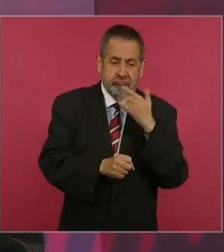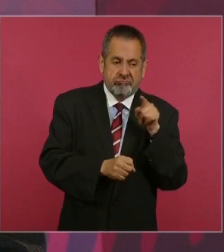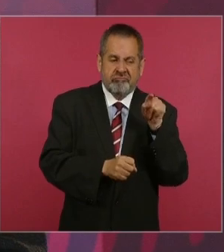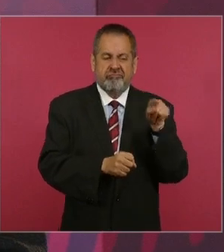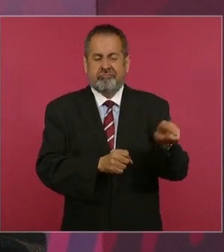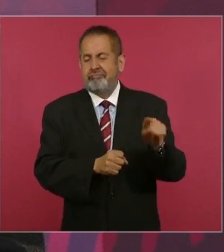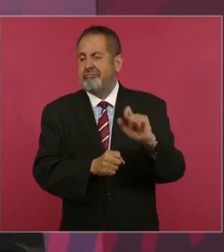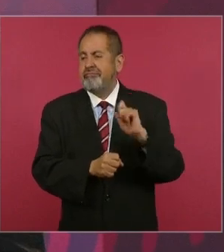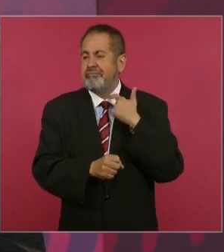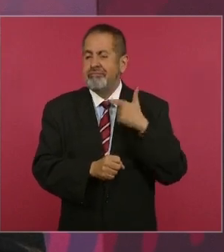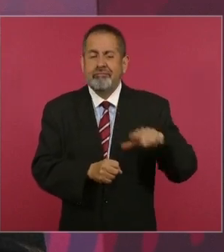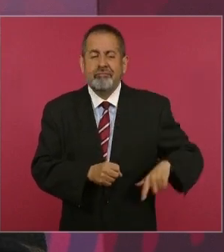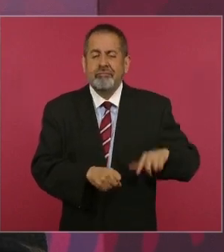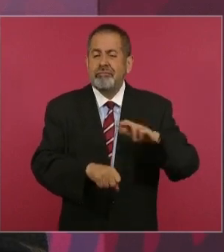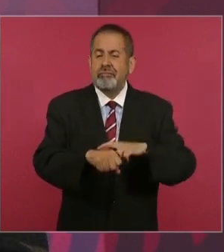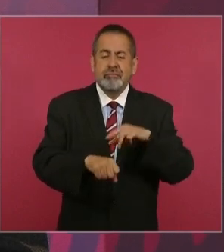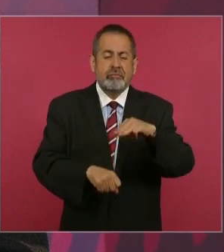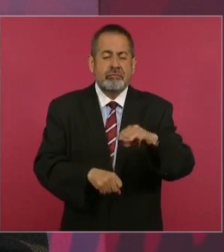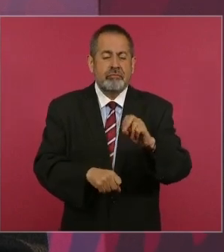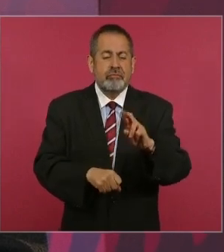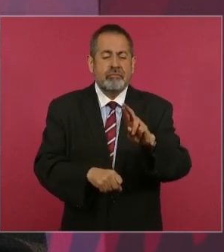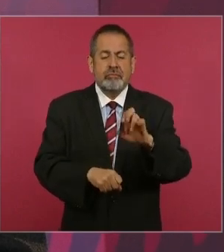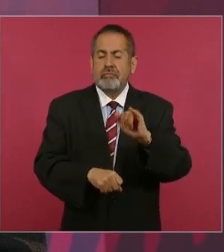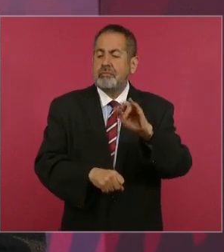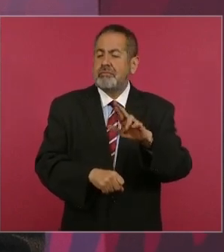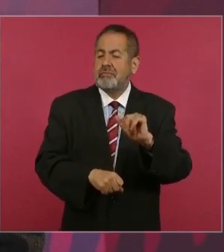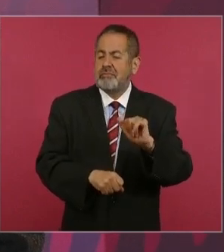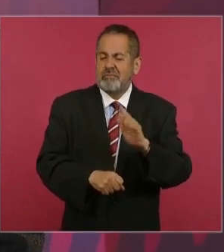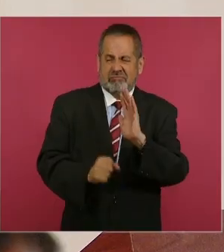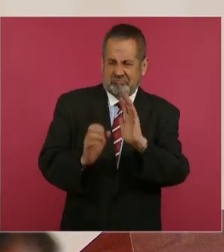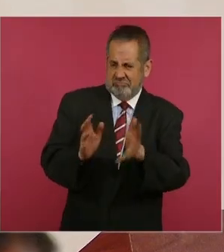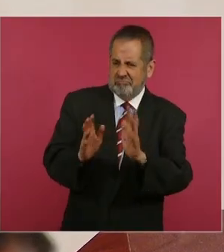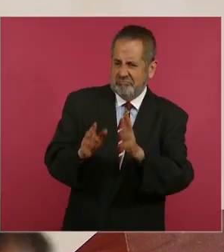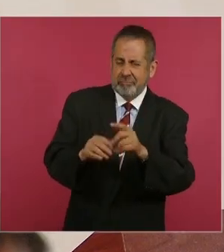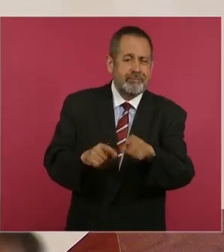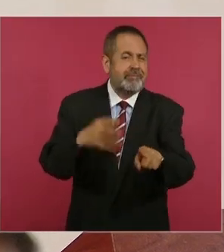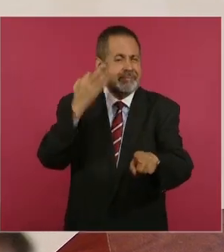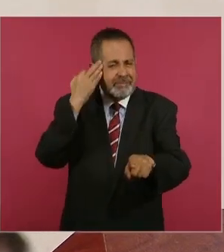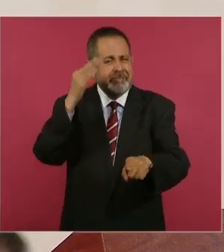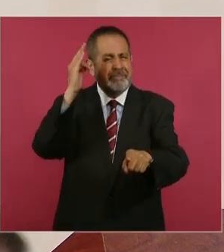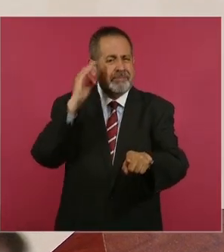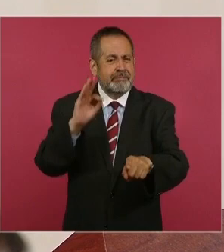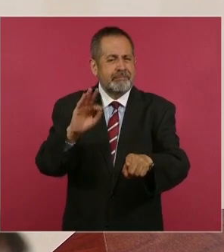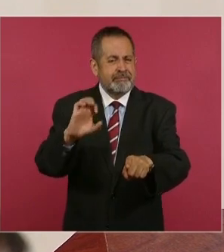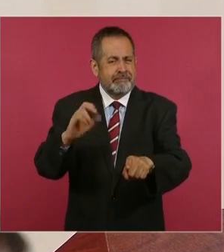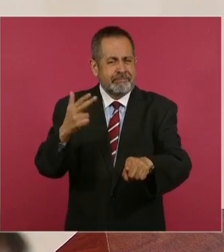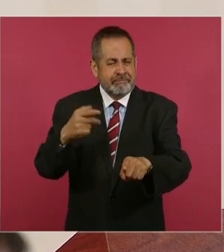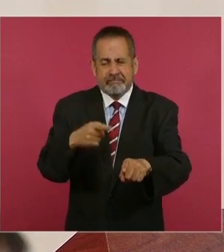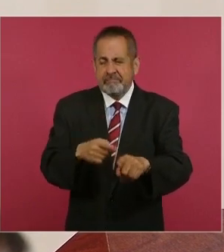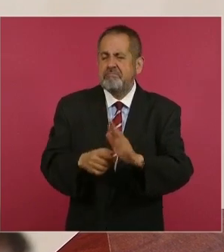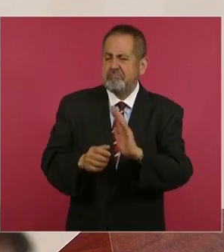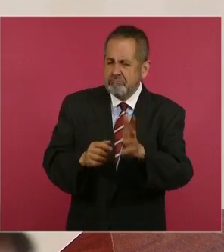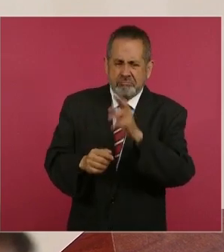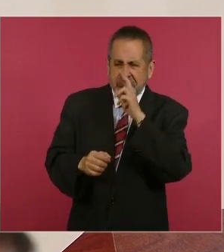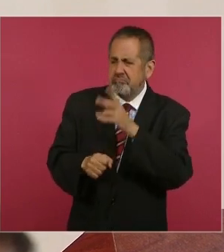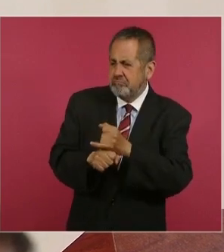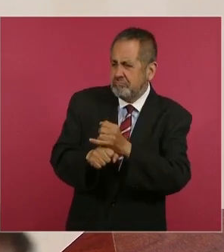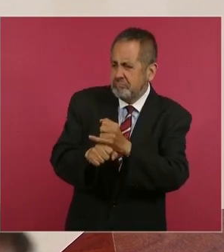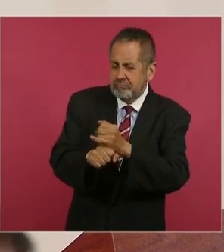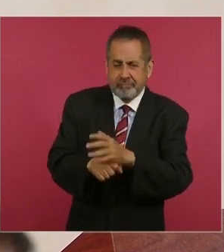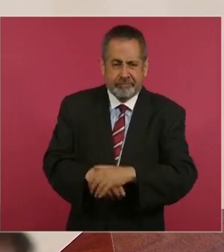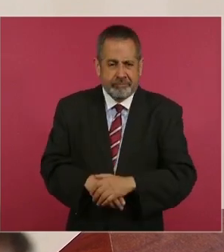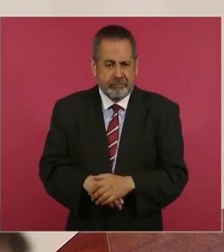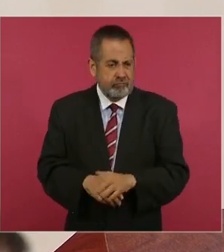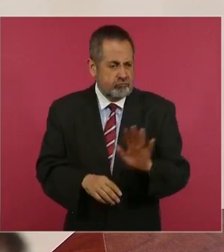a el gobernador Moreira en el tiempo de Calderón se